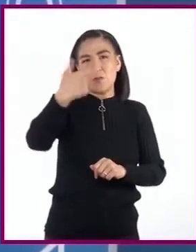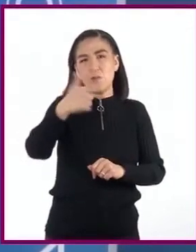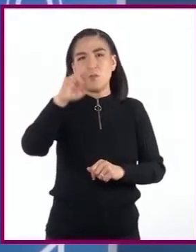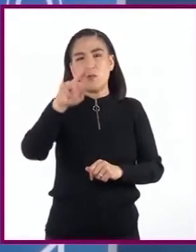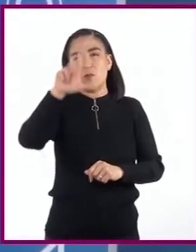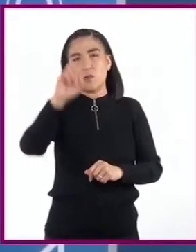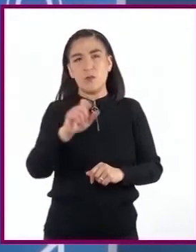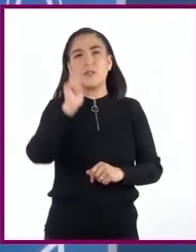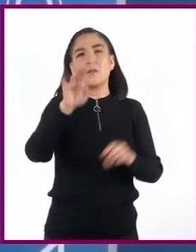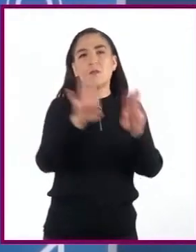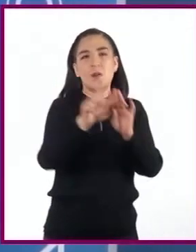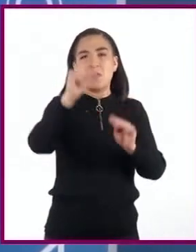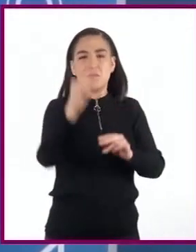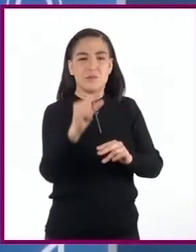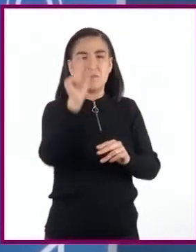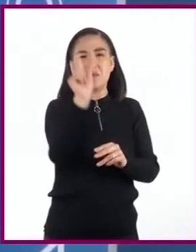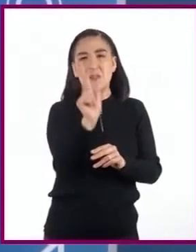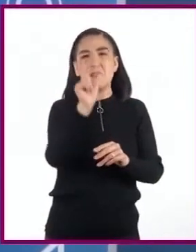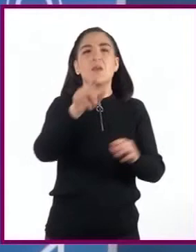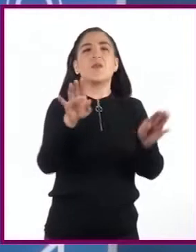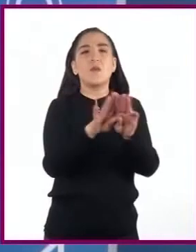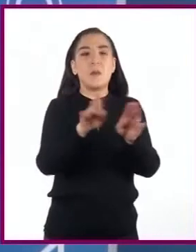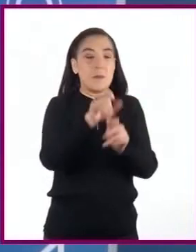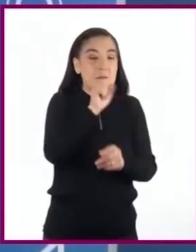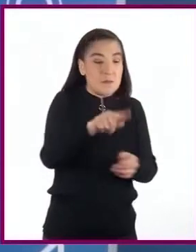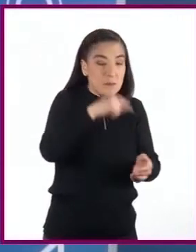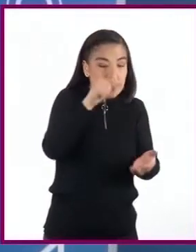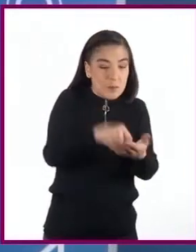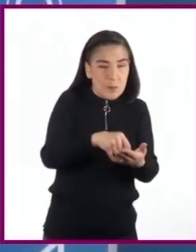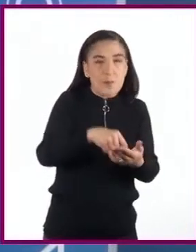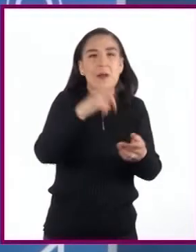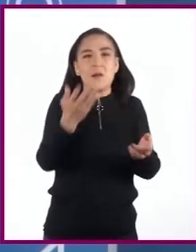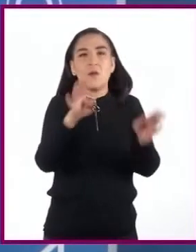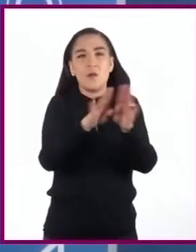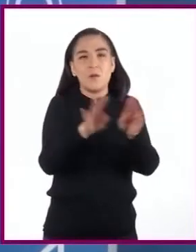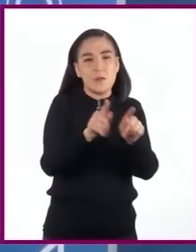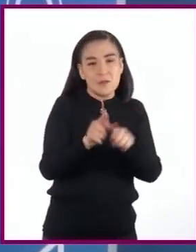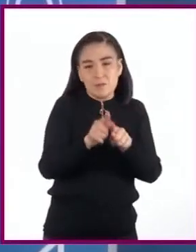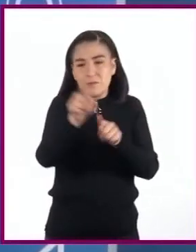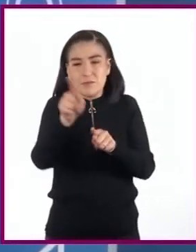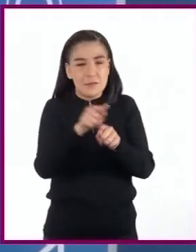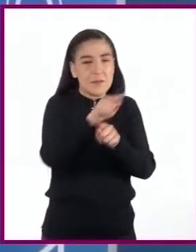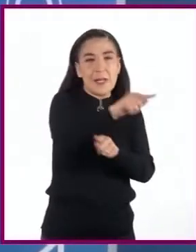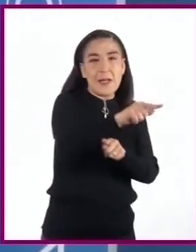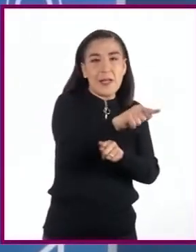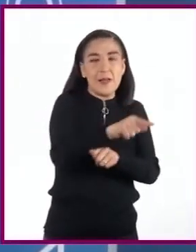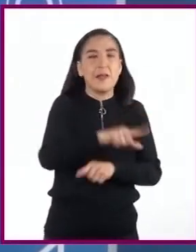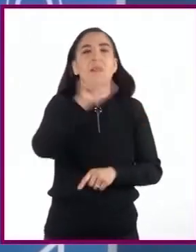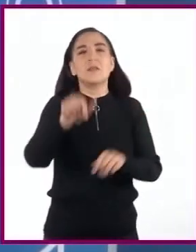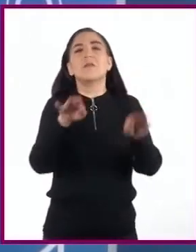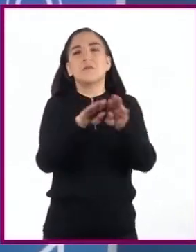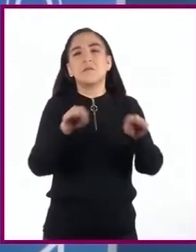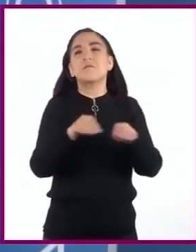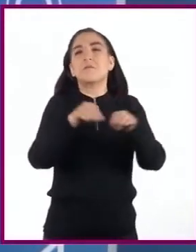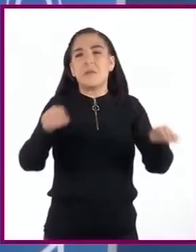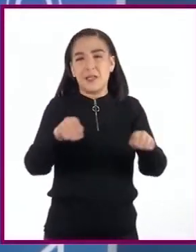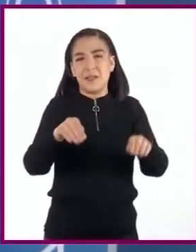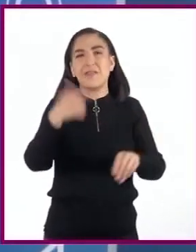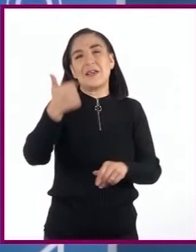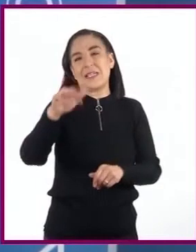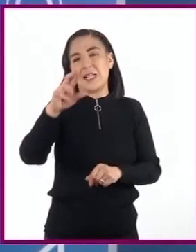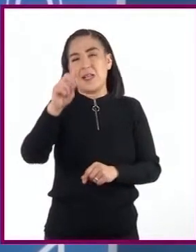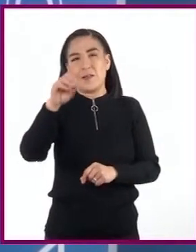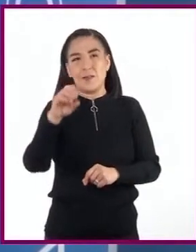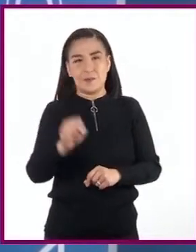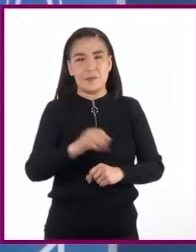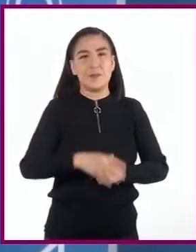dos líneas que parten de un mismo punto o vértice y que se miden en grados. Para identificar